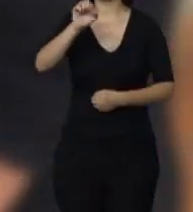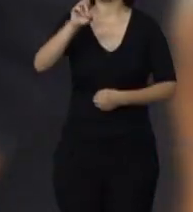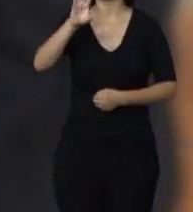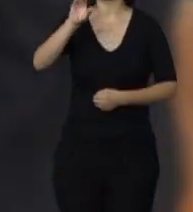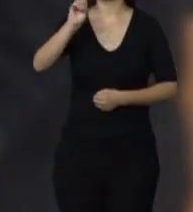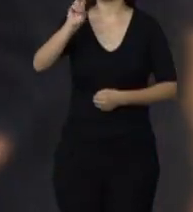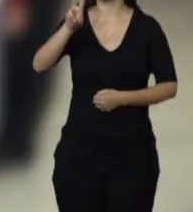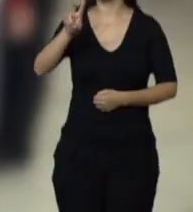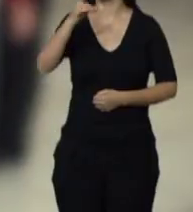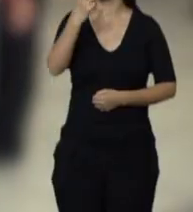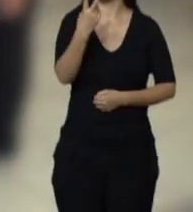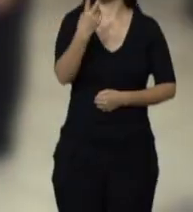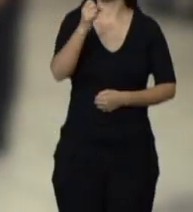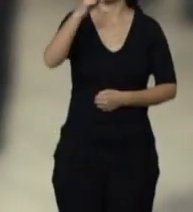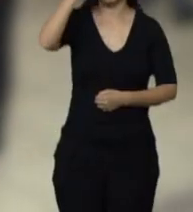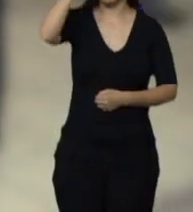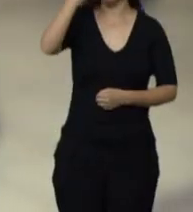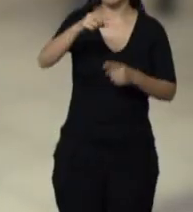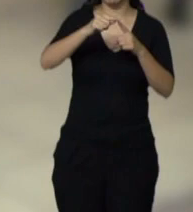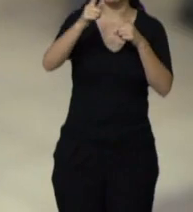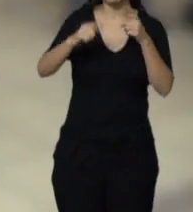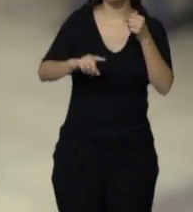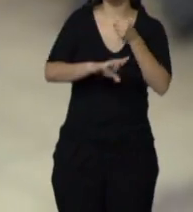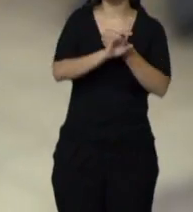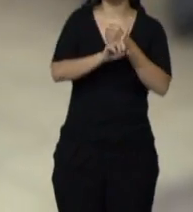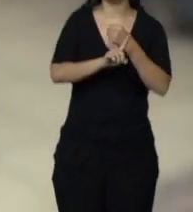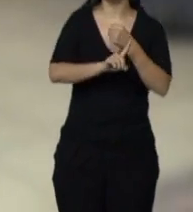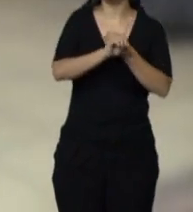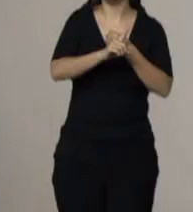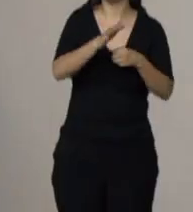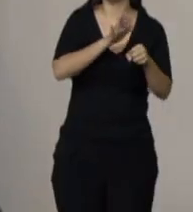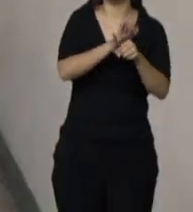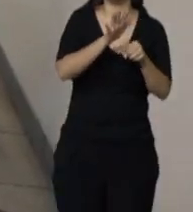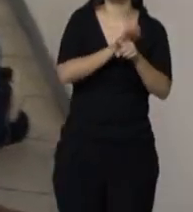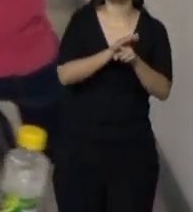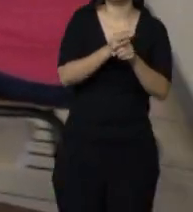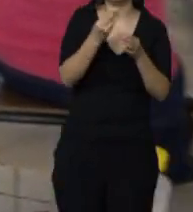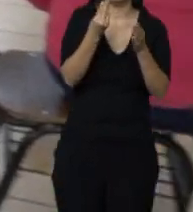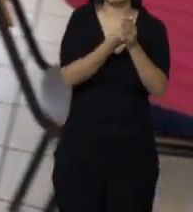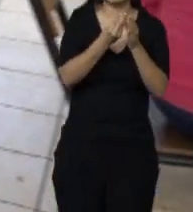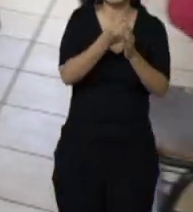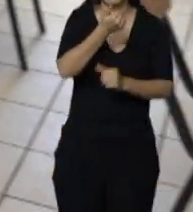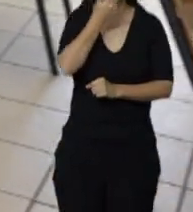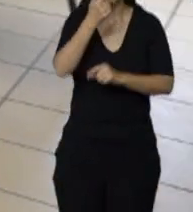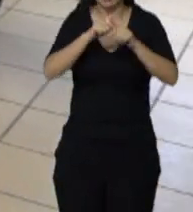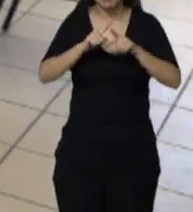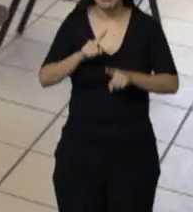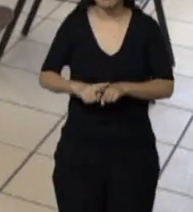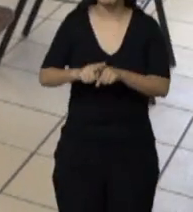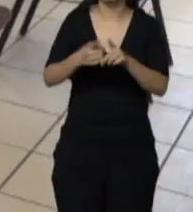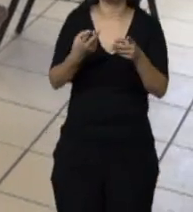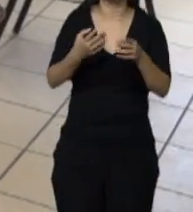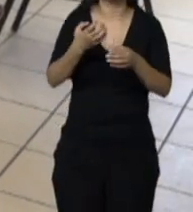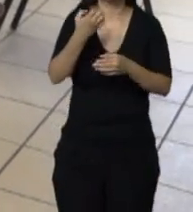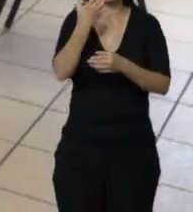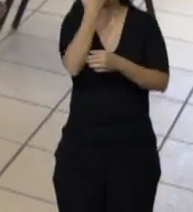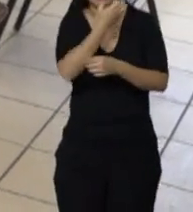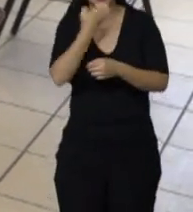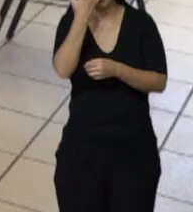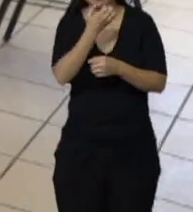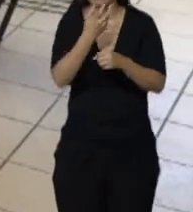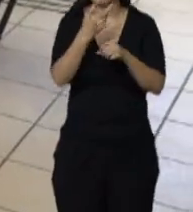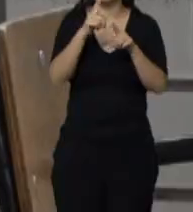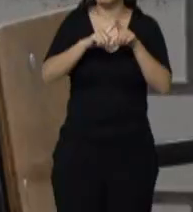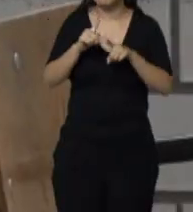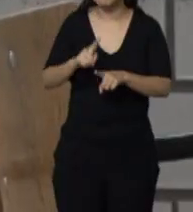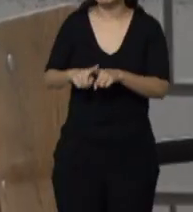en méxico fue el freno de las actividades escolares de miles de estudiantes de todos los niveles educativos quienes de